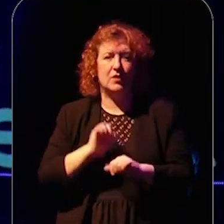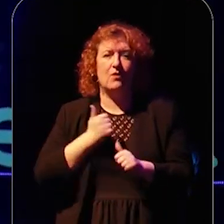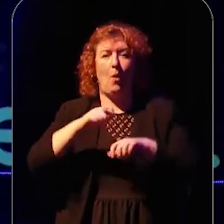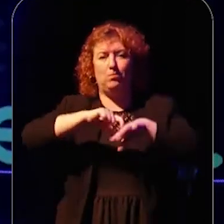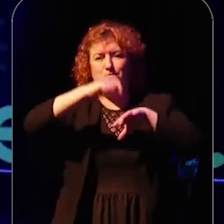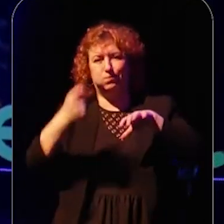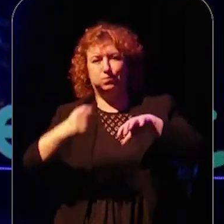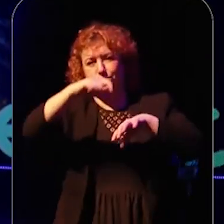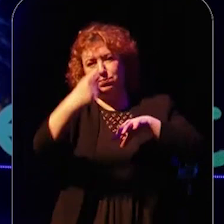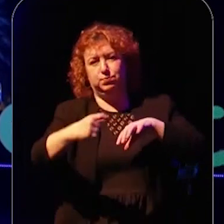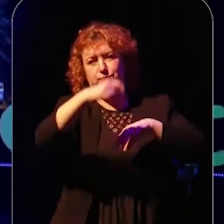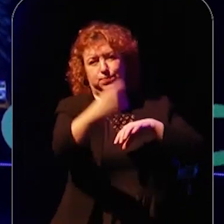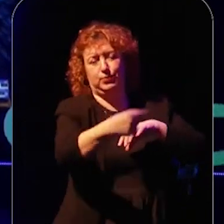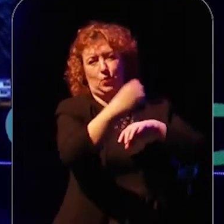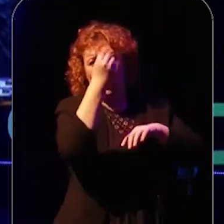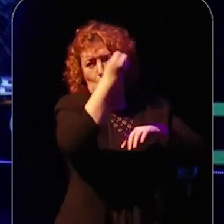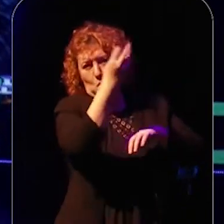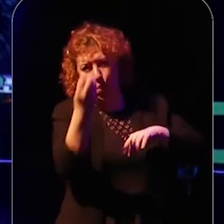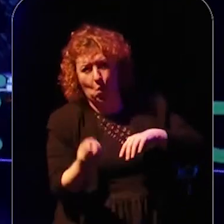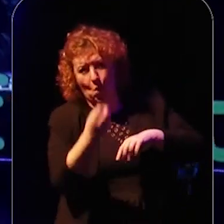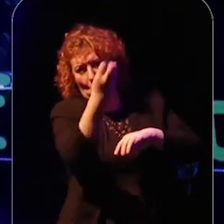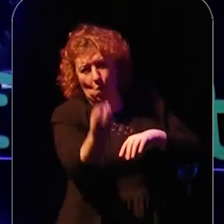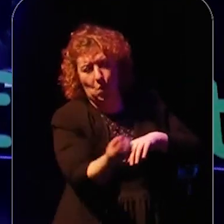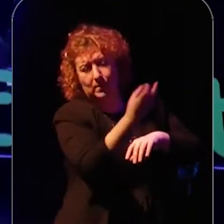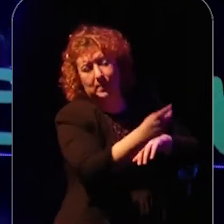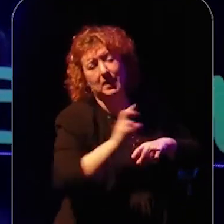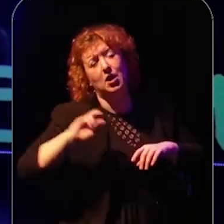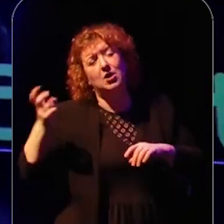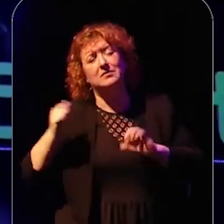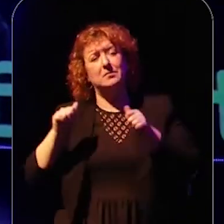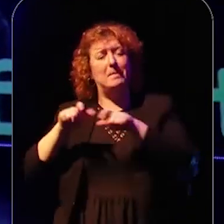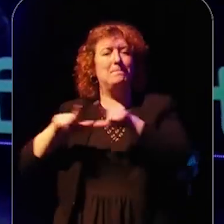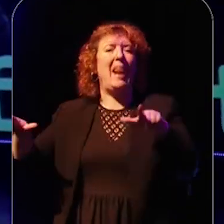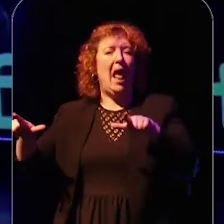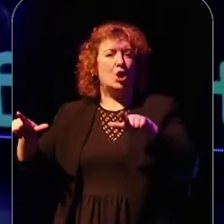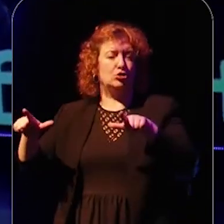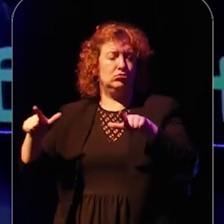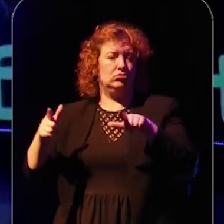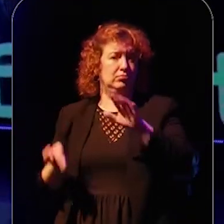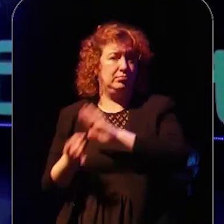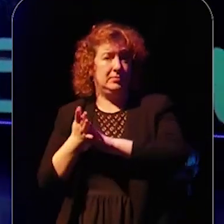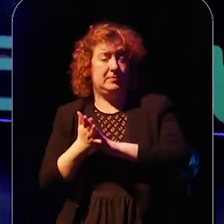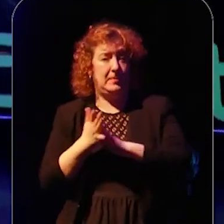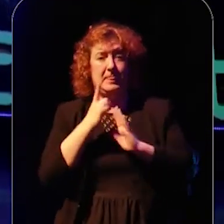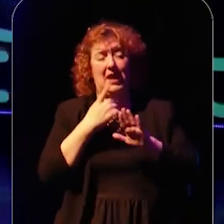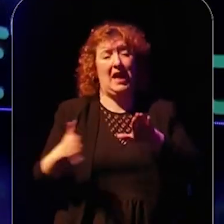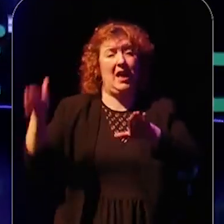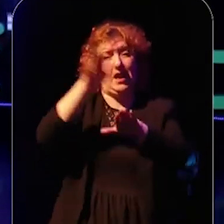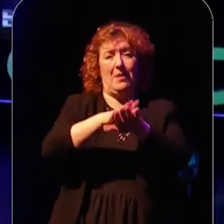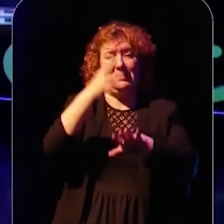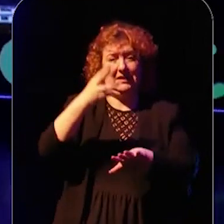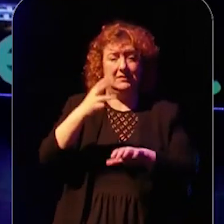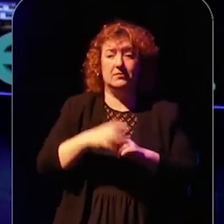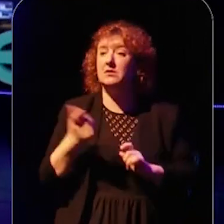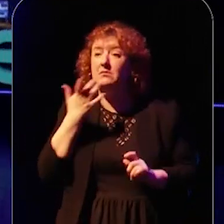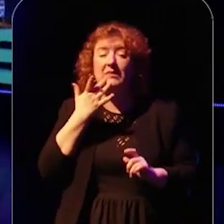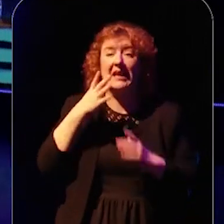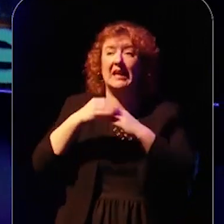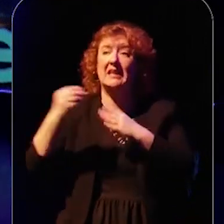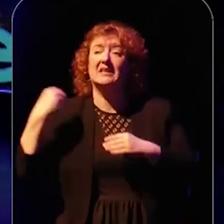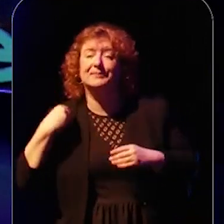sus luminarias, y una tercera capa es la que generaba los planos. De forma que, ante cada ataque de cambios del